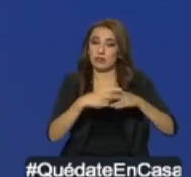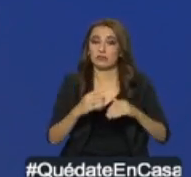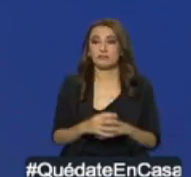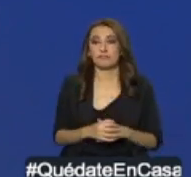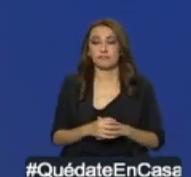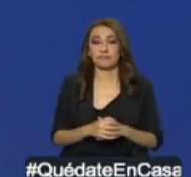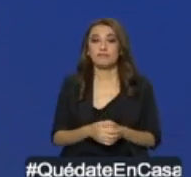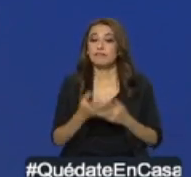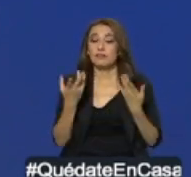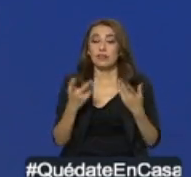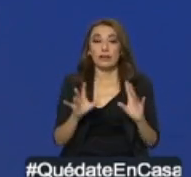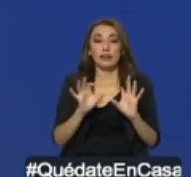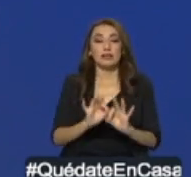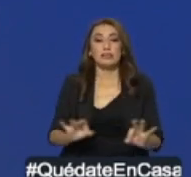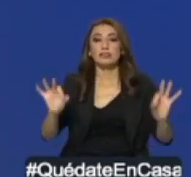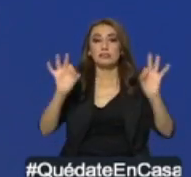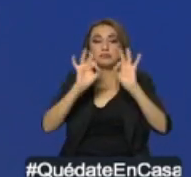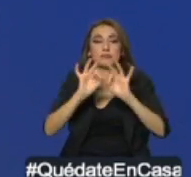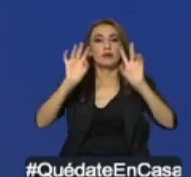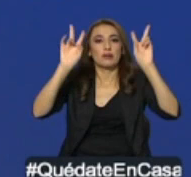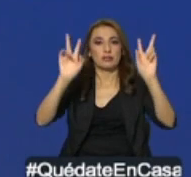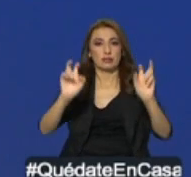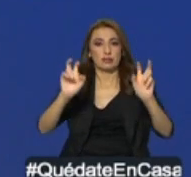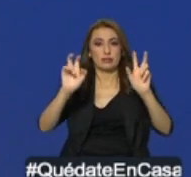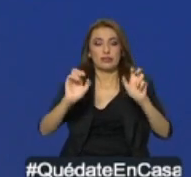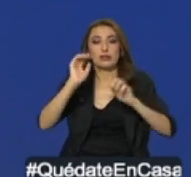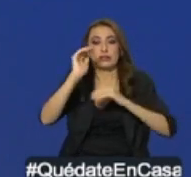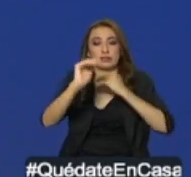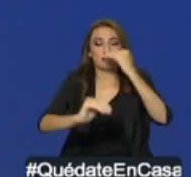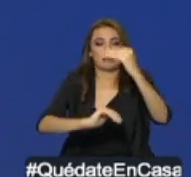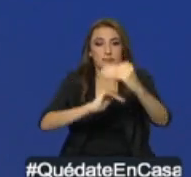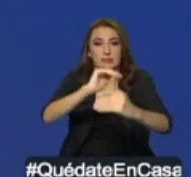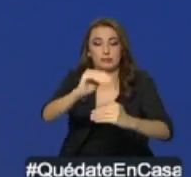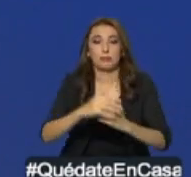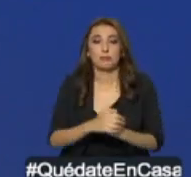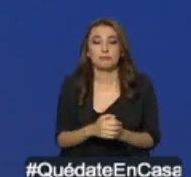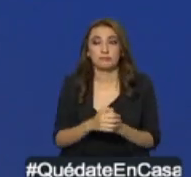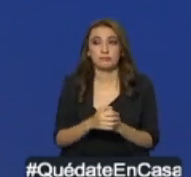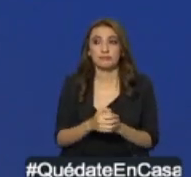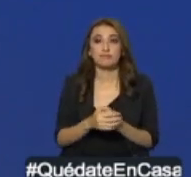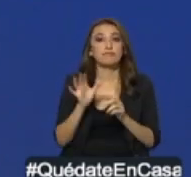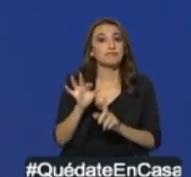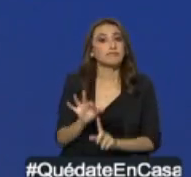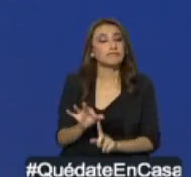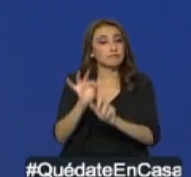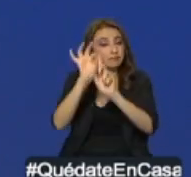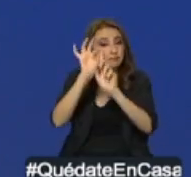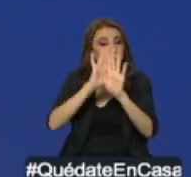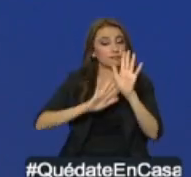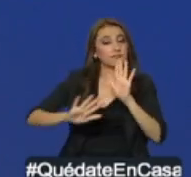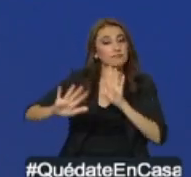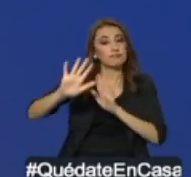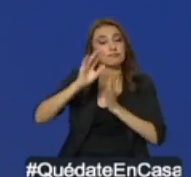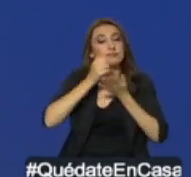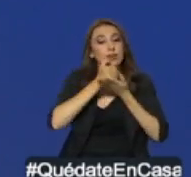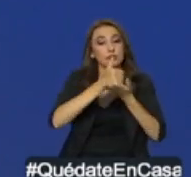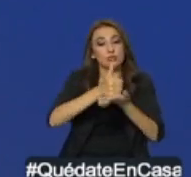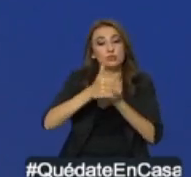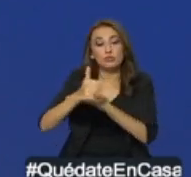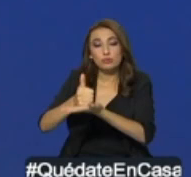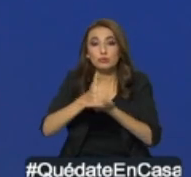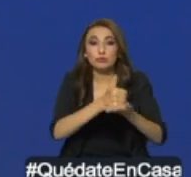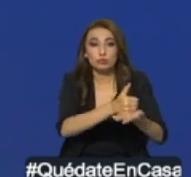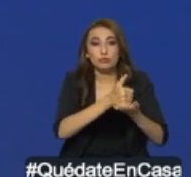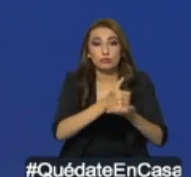este es un tema vital en el que hemos trabajado intensamente priorizando recursos y con la ayuda de la cooperación